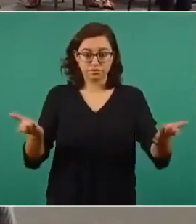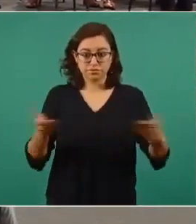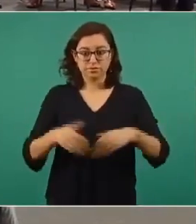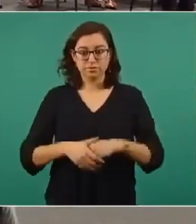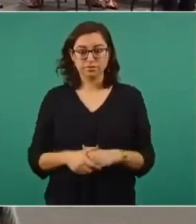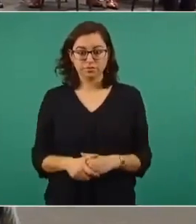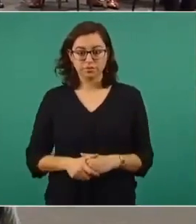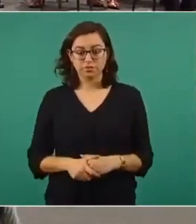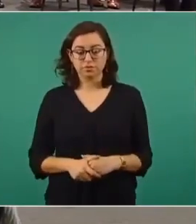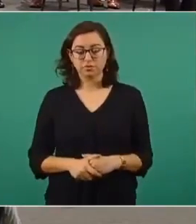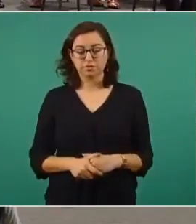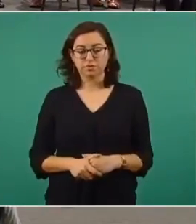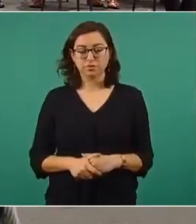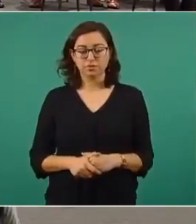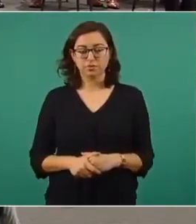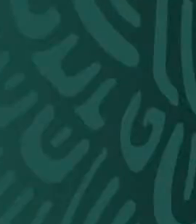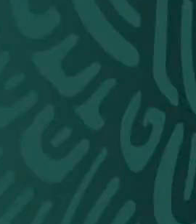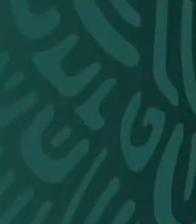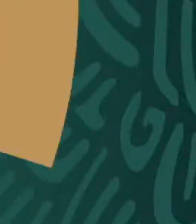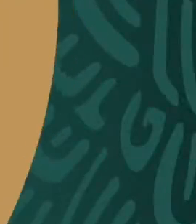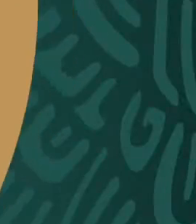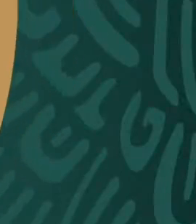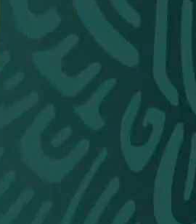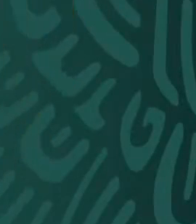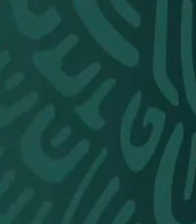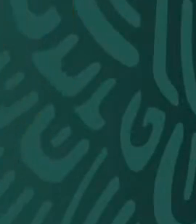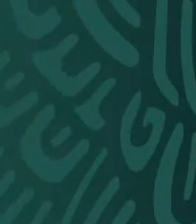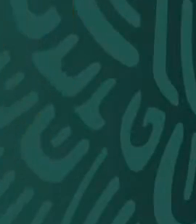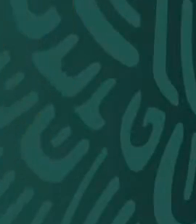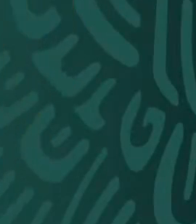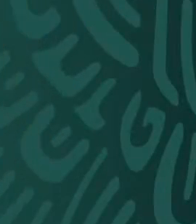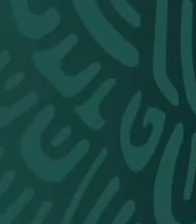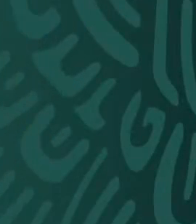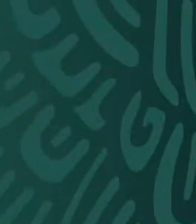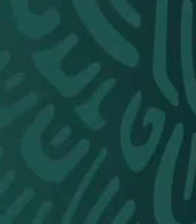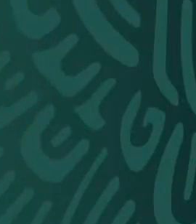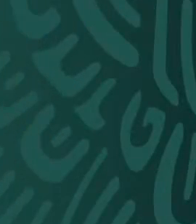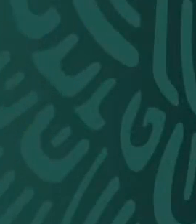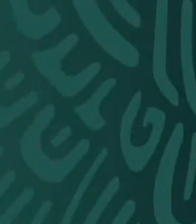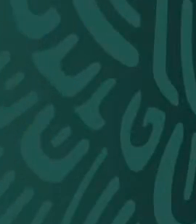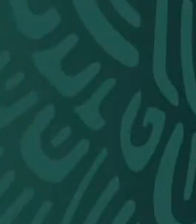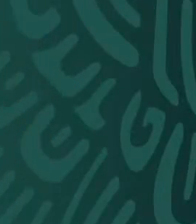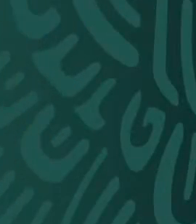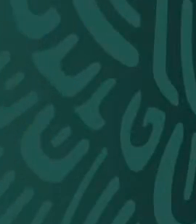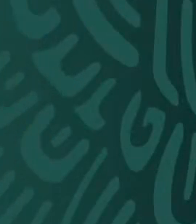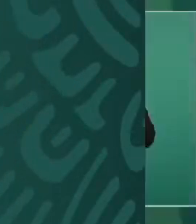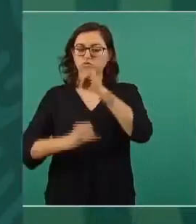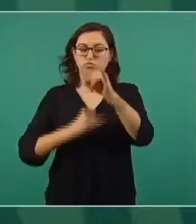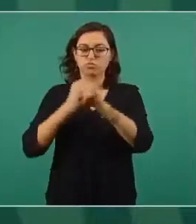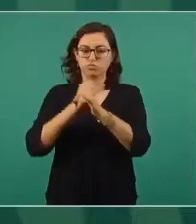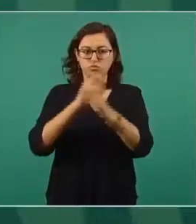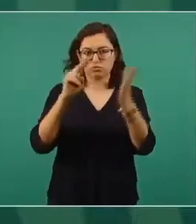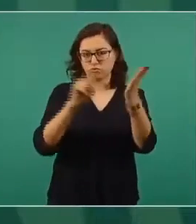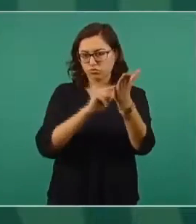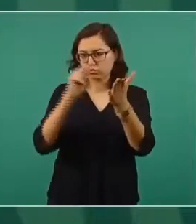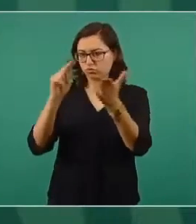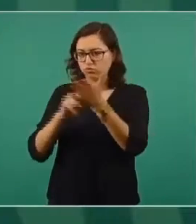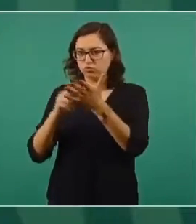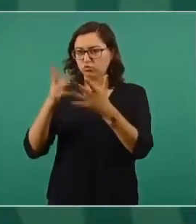razones estratégicas por las cuales se realizó la compra de la refinería Deer Park en Texas. Decirles